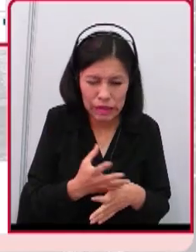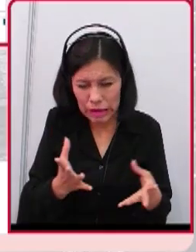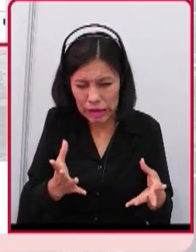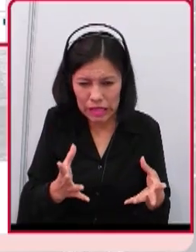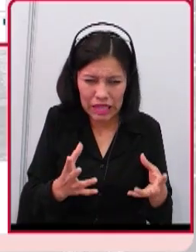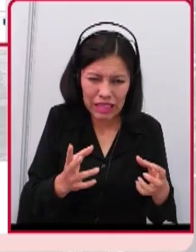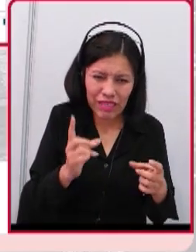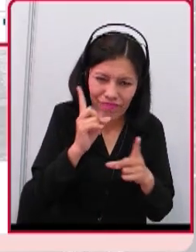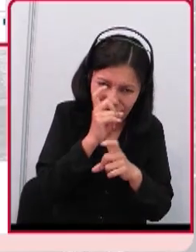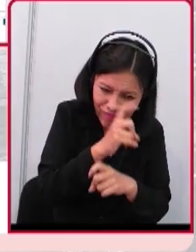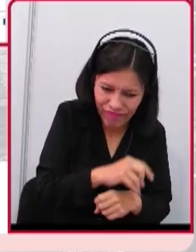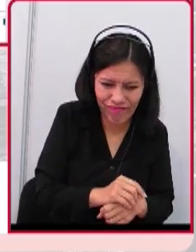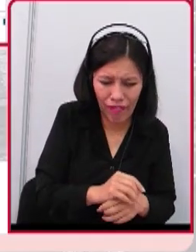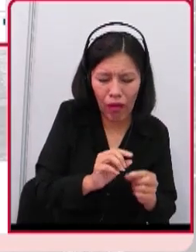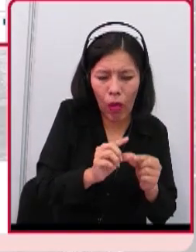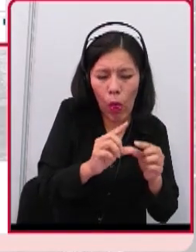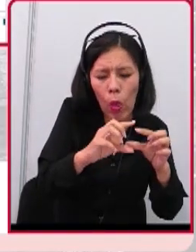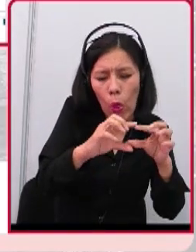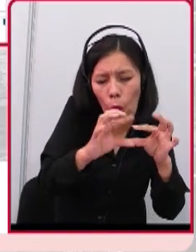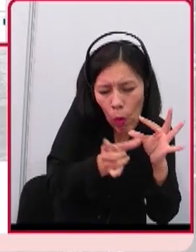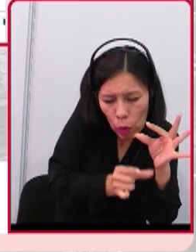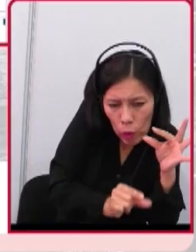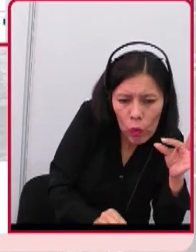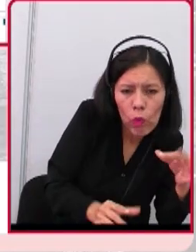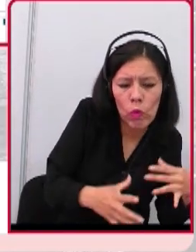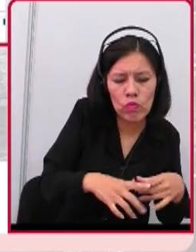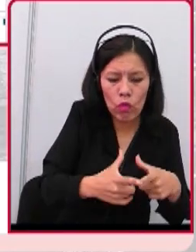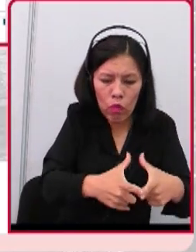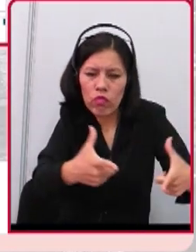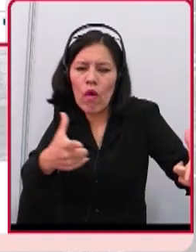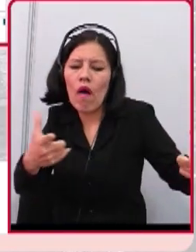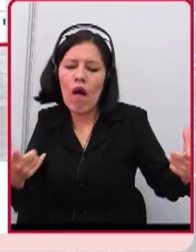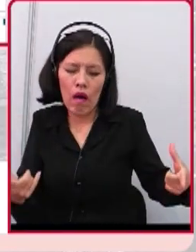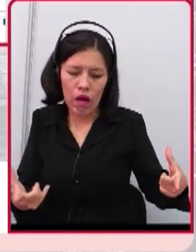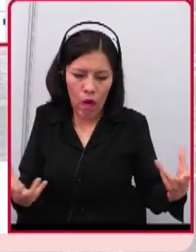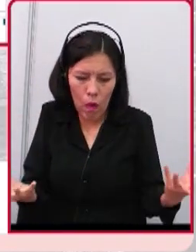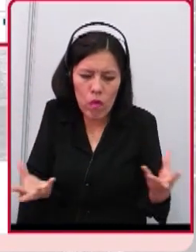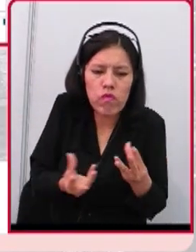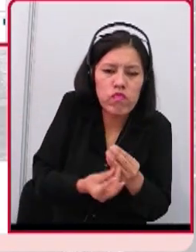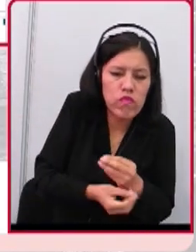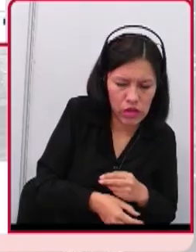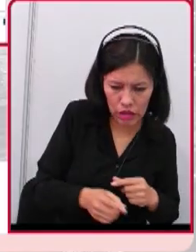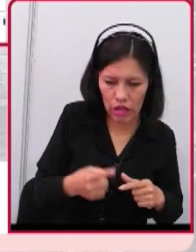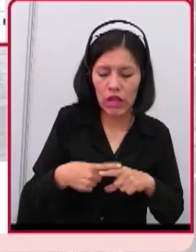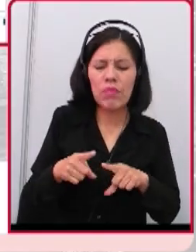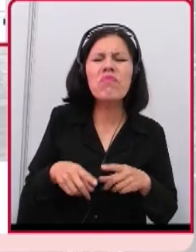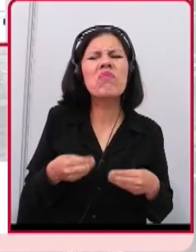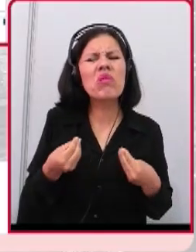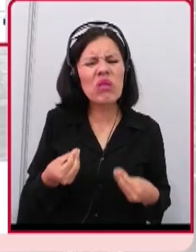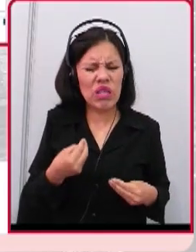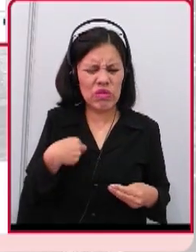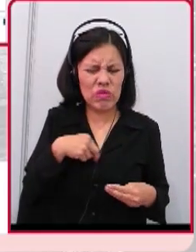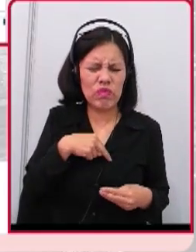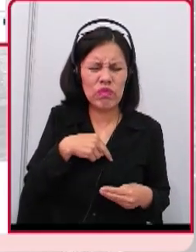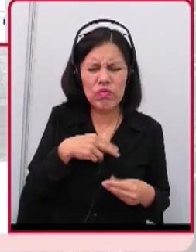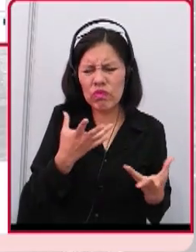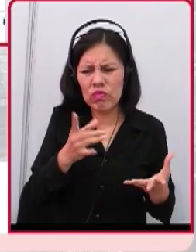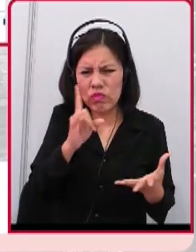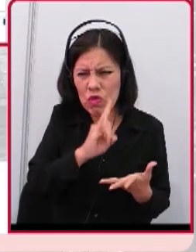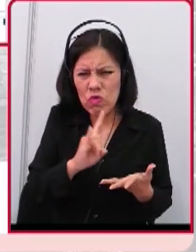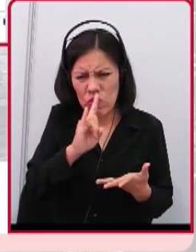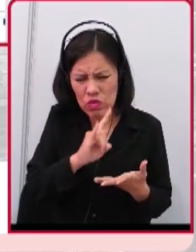delgadas, elongadas, formas que también son algo grandes. ¿Por qué escoger el método de simulación